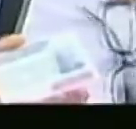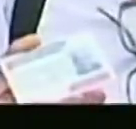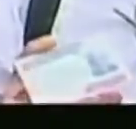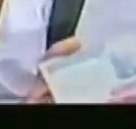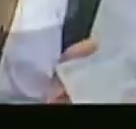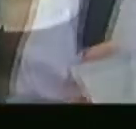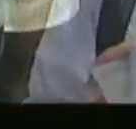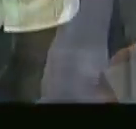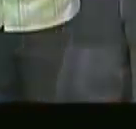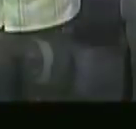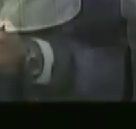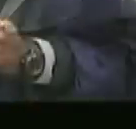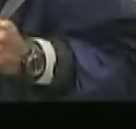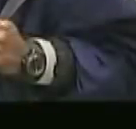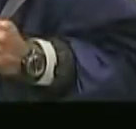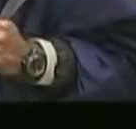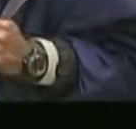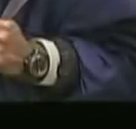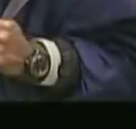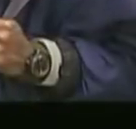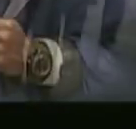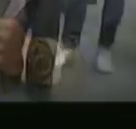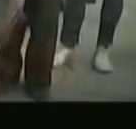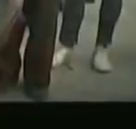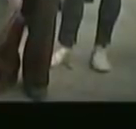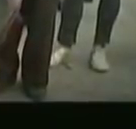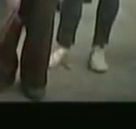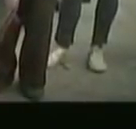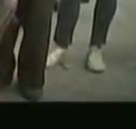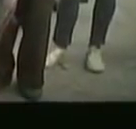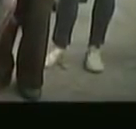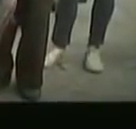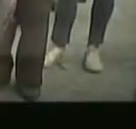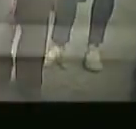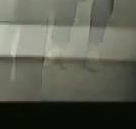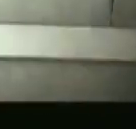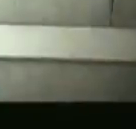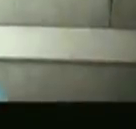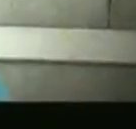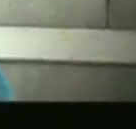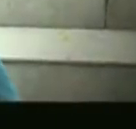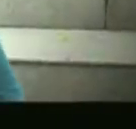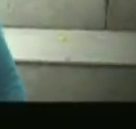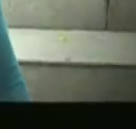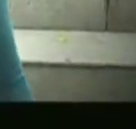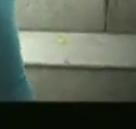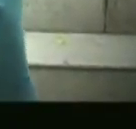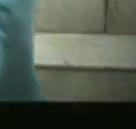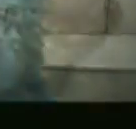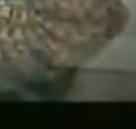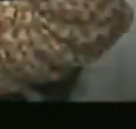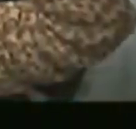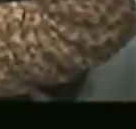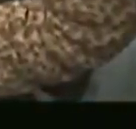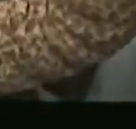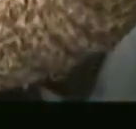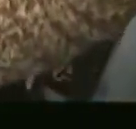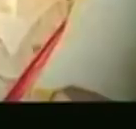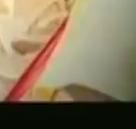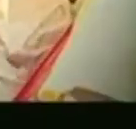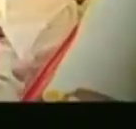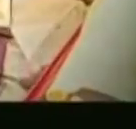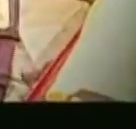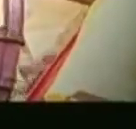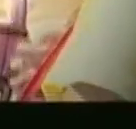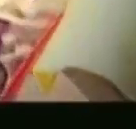Cuando yo creé la propuesta del Carnet de la Patria, es porque yo quería, como lo hemos